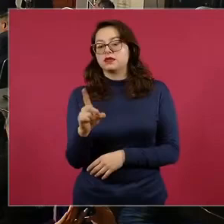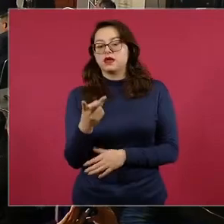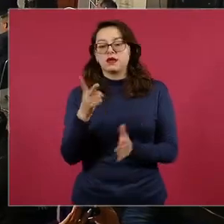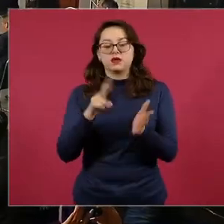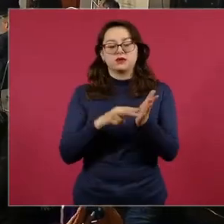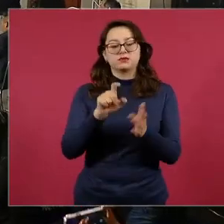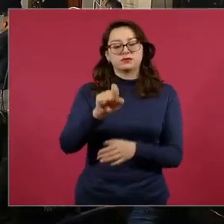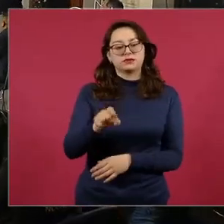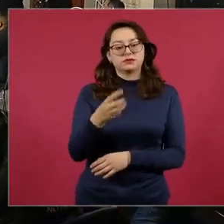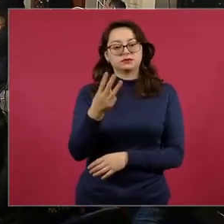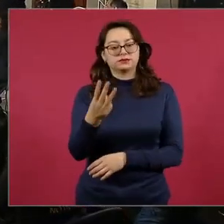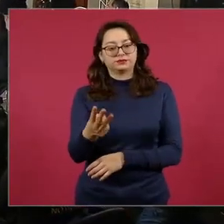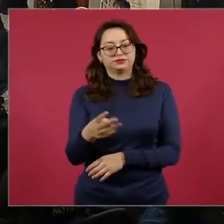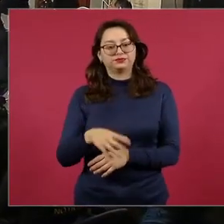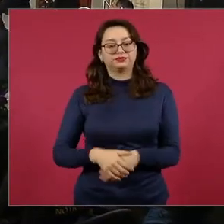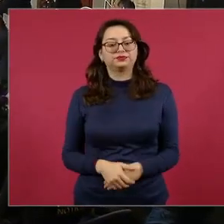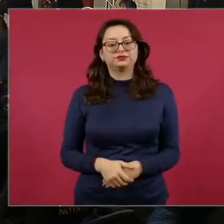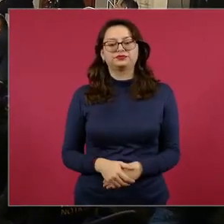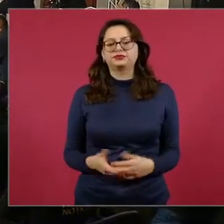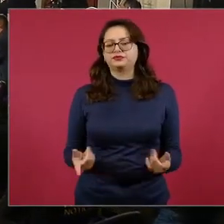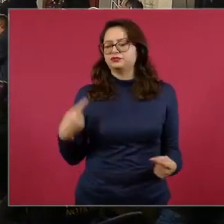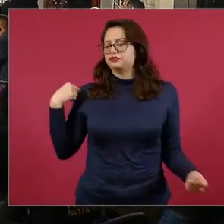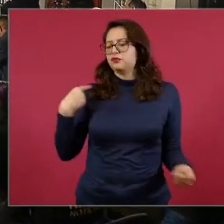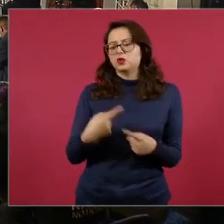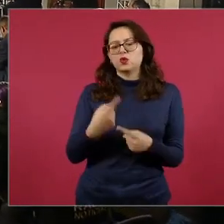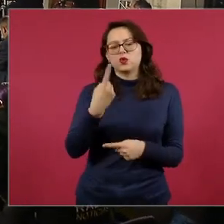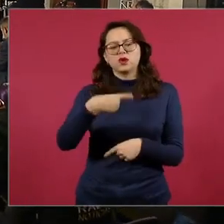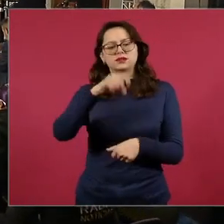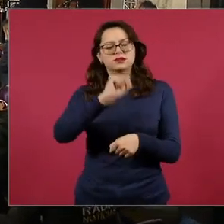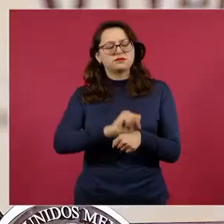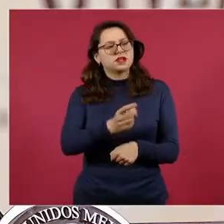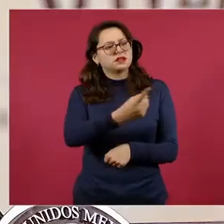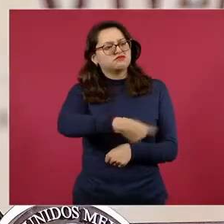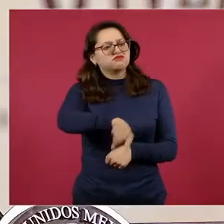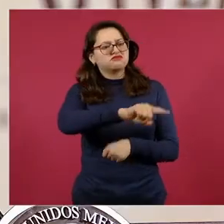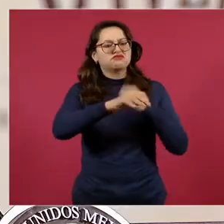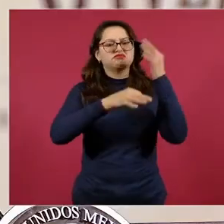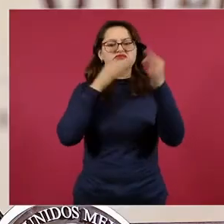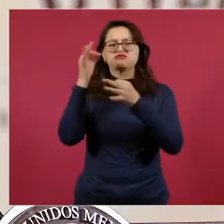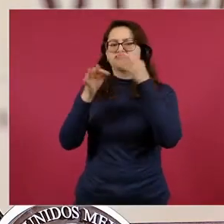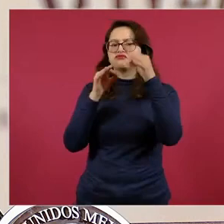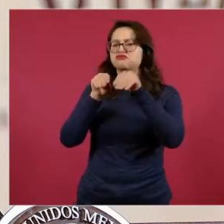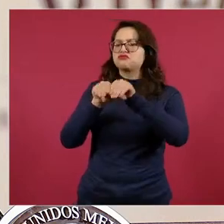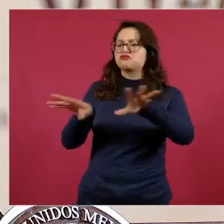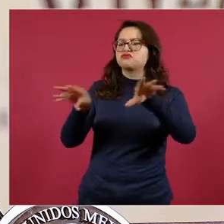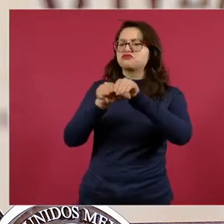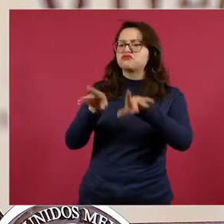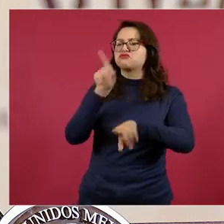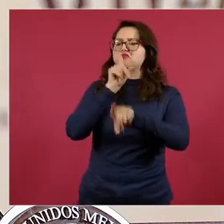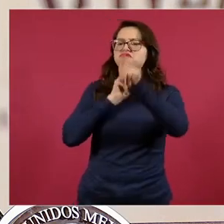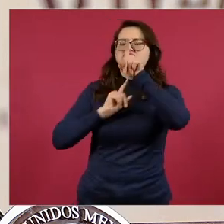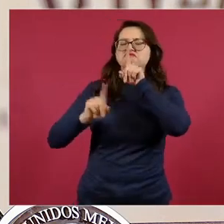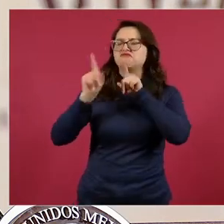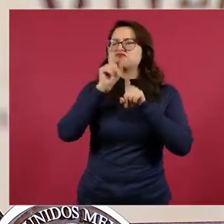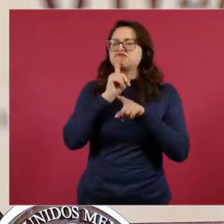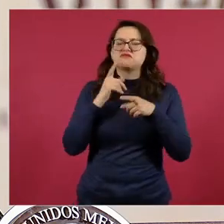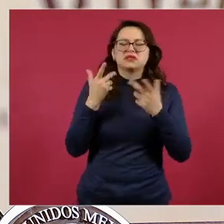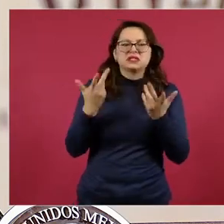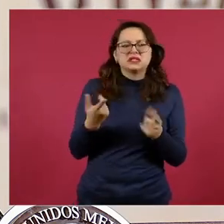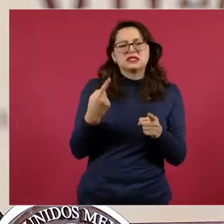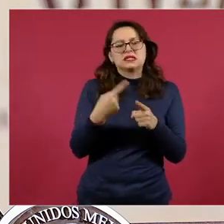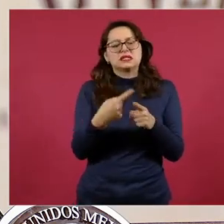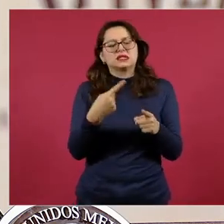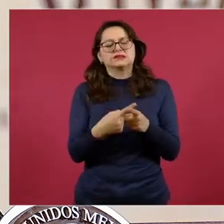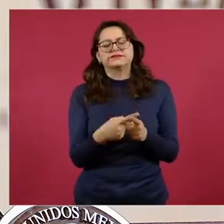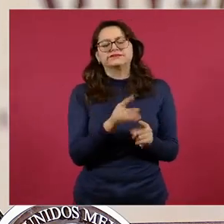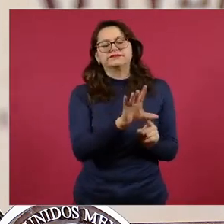2023. Esta es la sección ¿Quiénes quieren las mentiras de la semana? Y vamos a ser breves porque tenemos varios temas